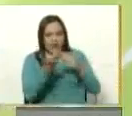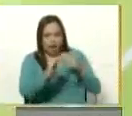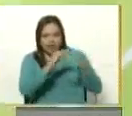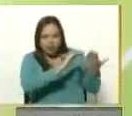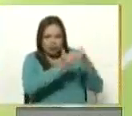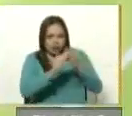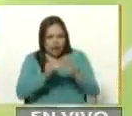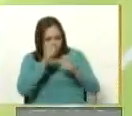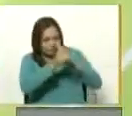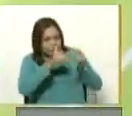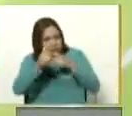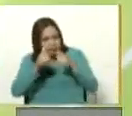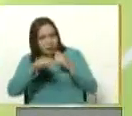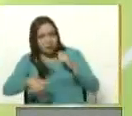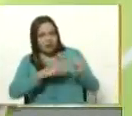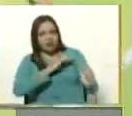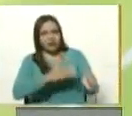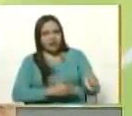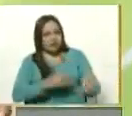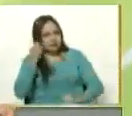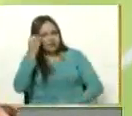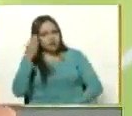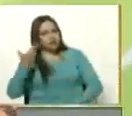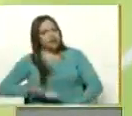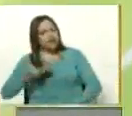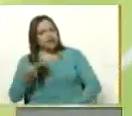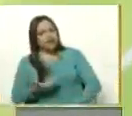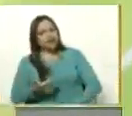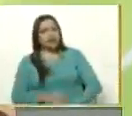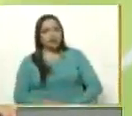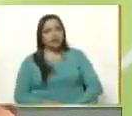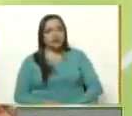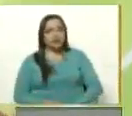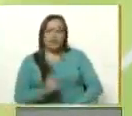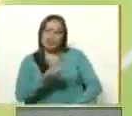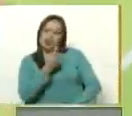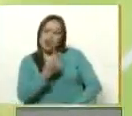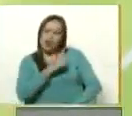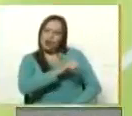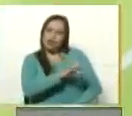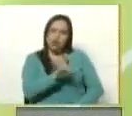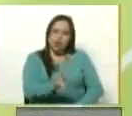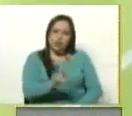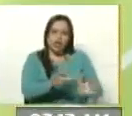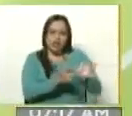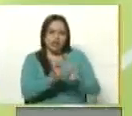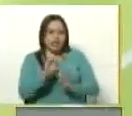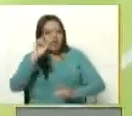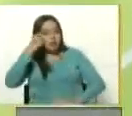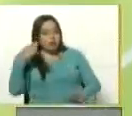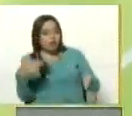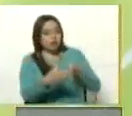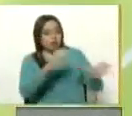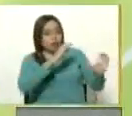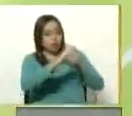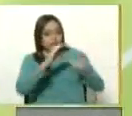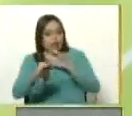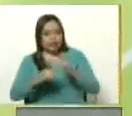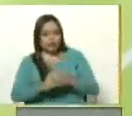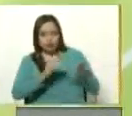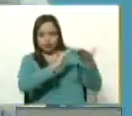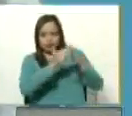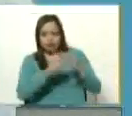para fortalecerlos. Creo que es importante. Y sí, que no sea solamente el 11, 12 de abril que se acuerden de los medios comunitarios. Eso esperamos, que eso sea